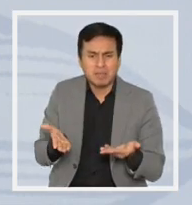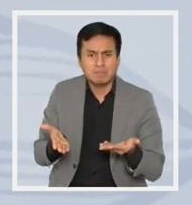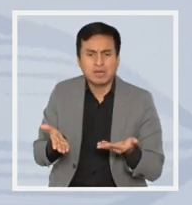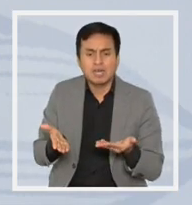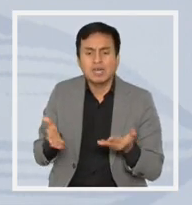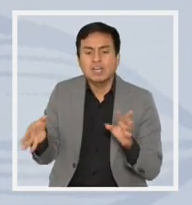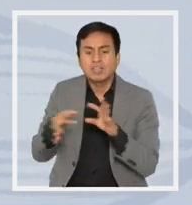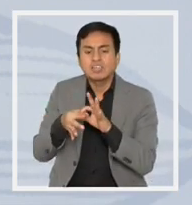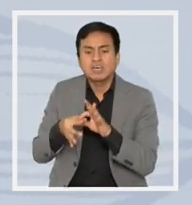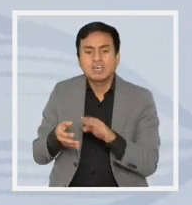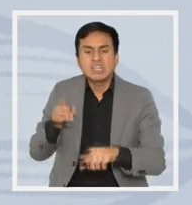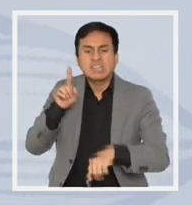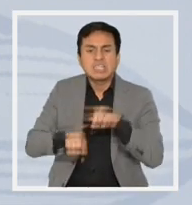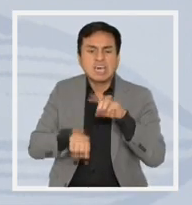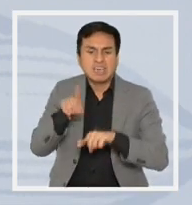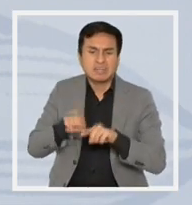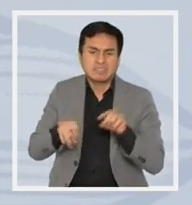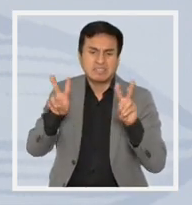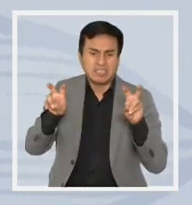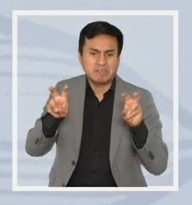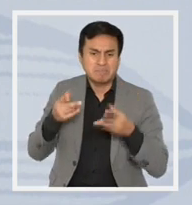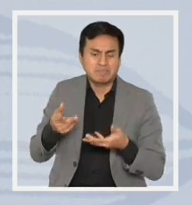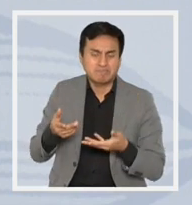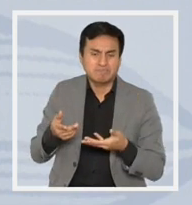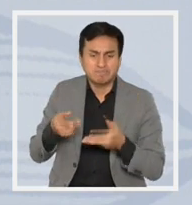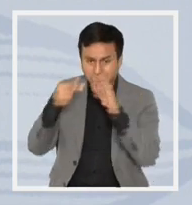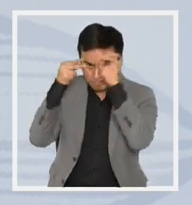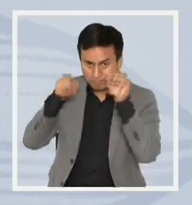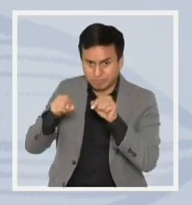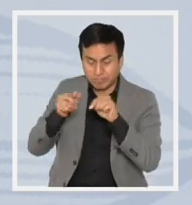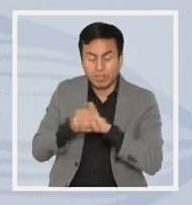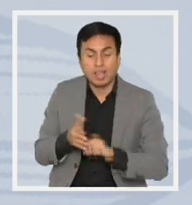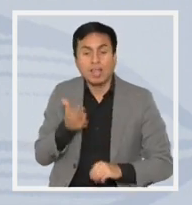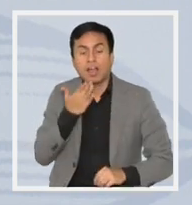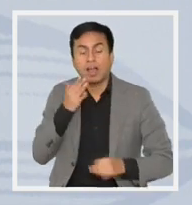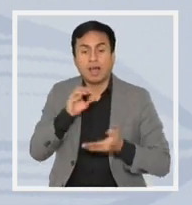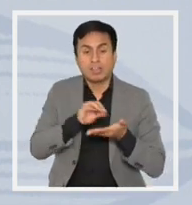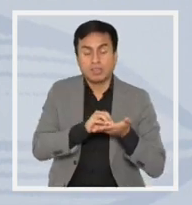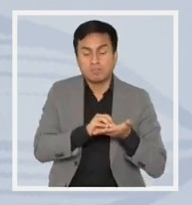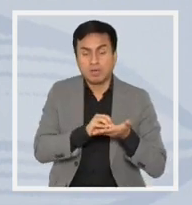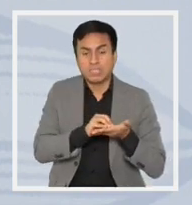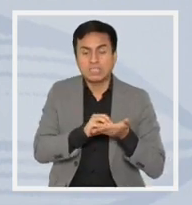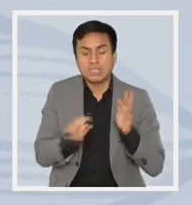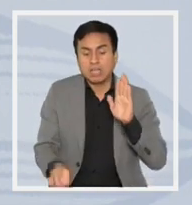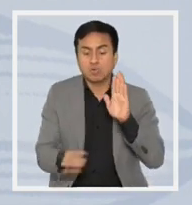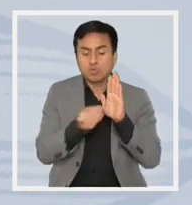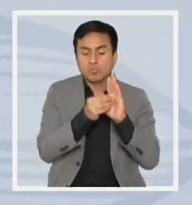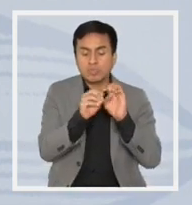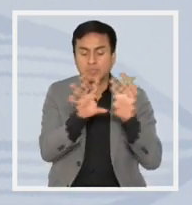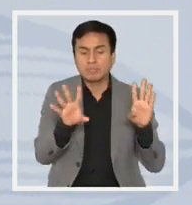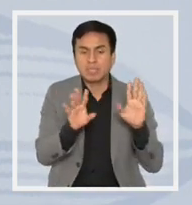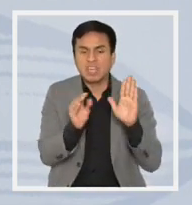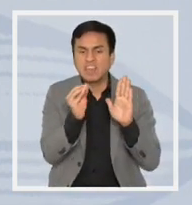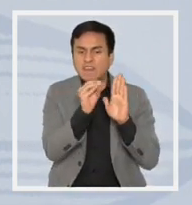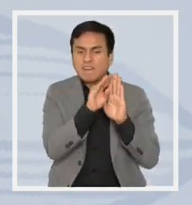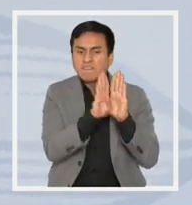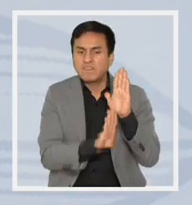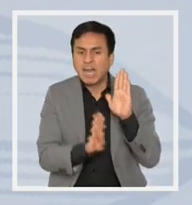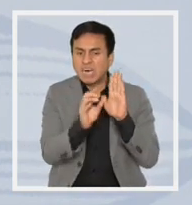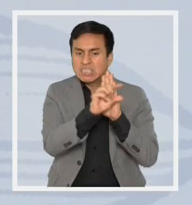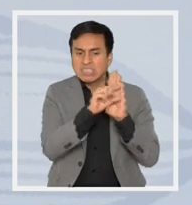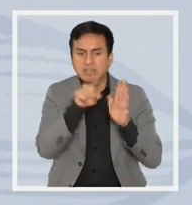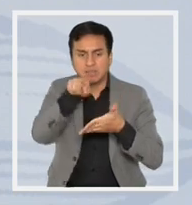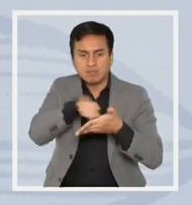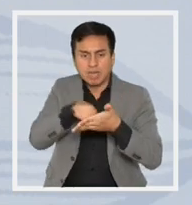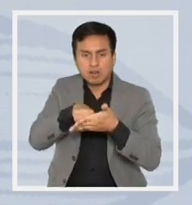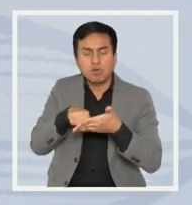problema asociado a la demanda de tierra. Y además, y esto fue incluido explícitamente en las bases que